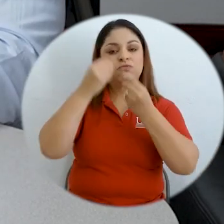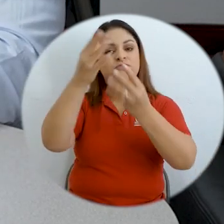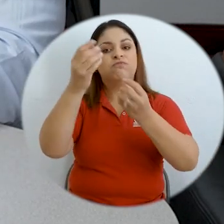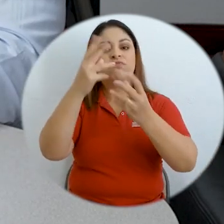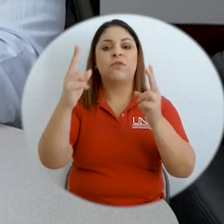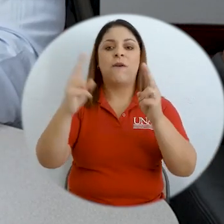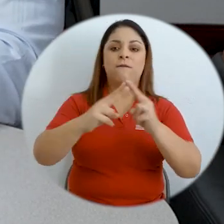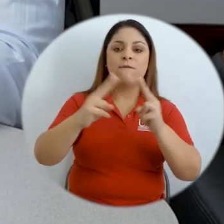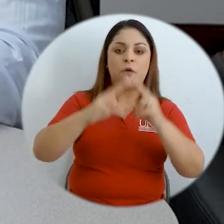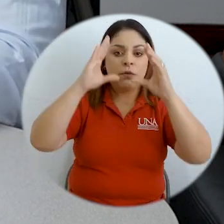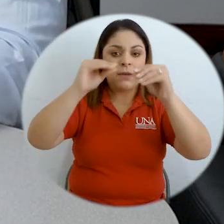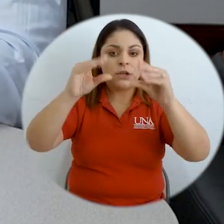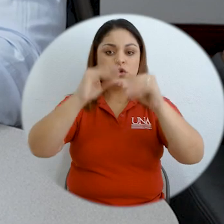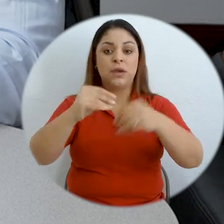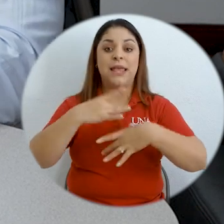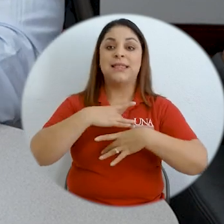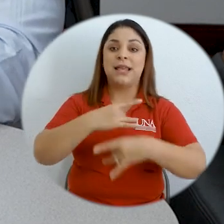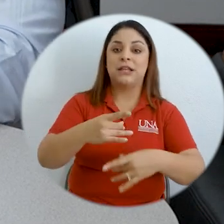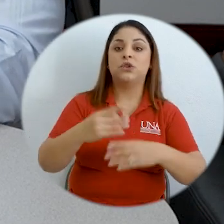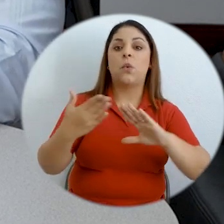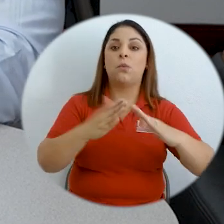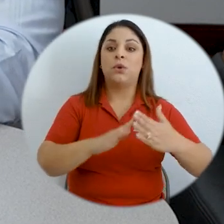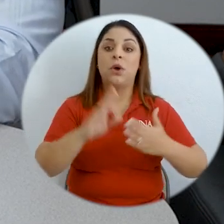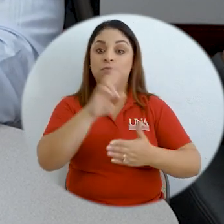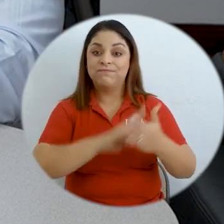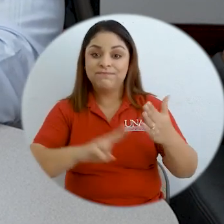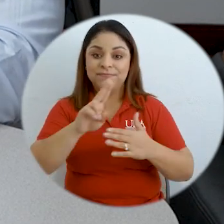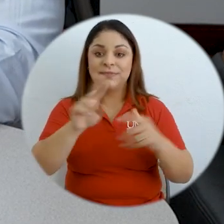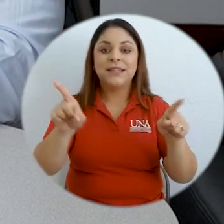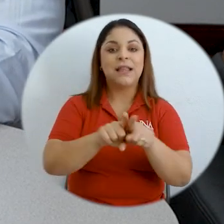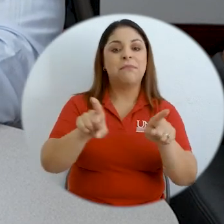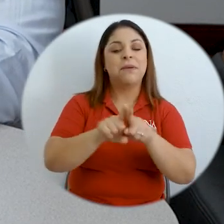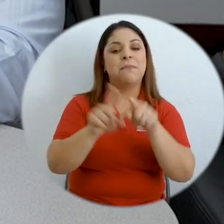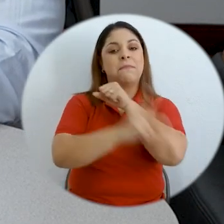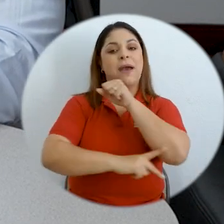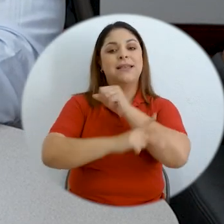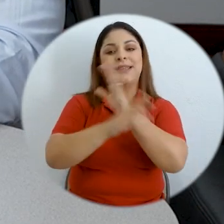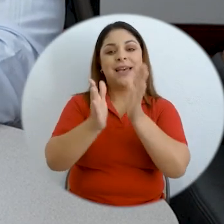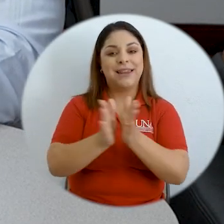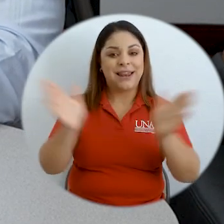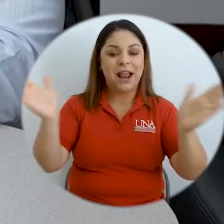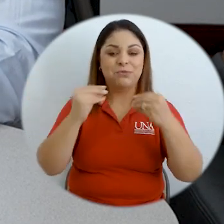conocer más información de interés no solo para la comunidad universitaria, sino para el